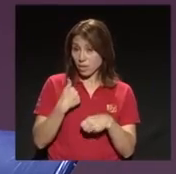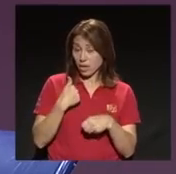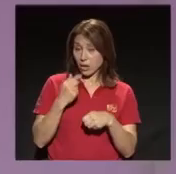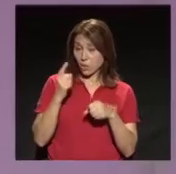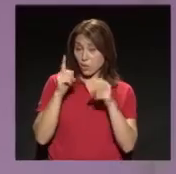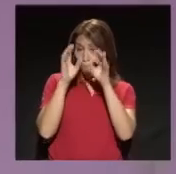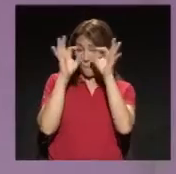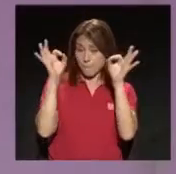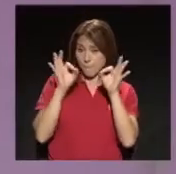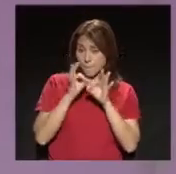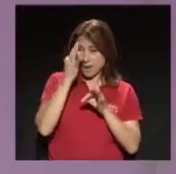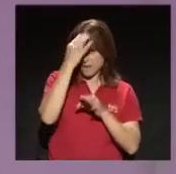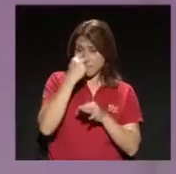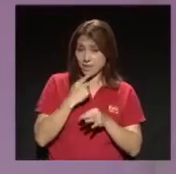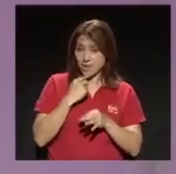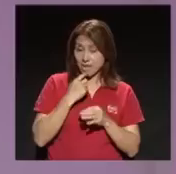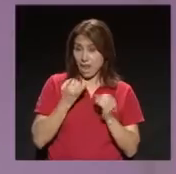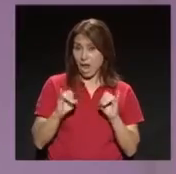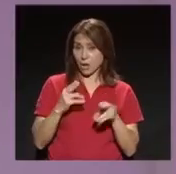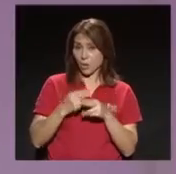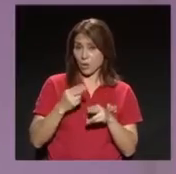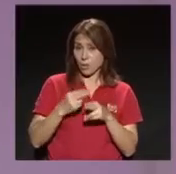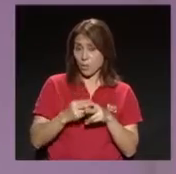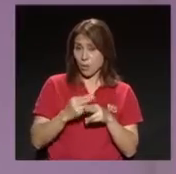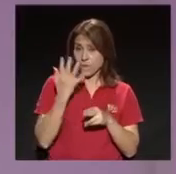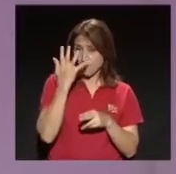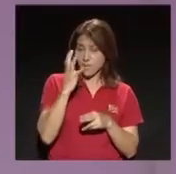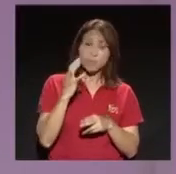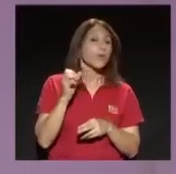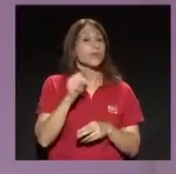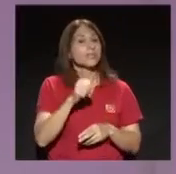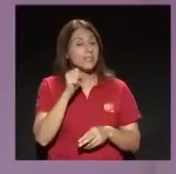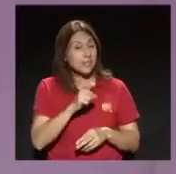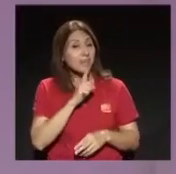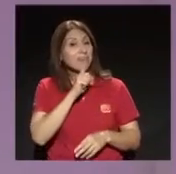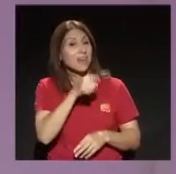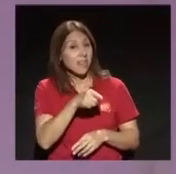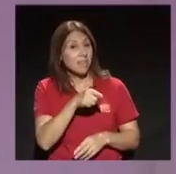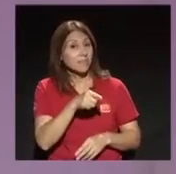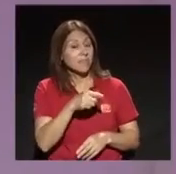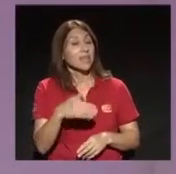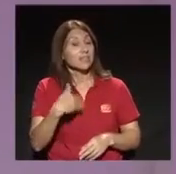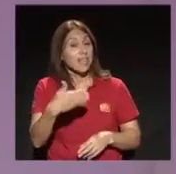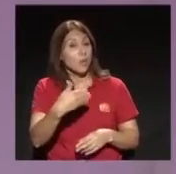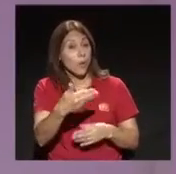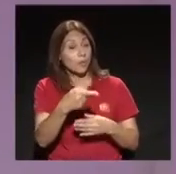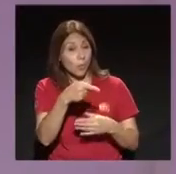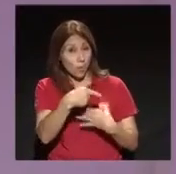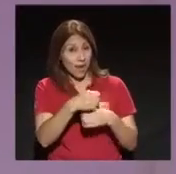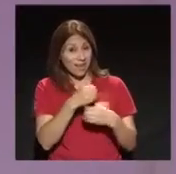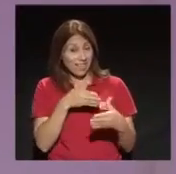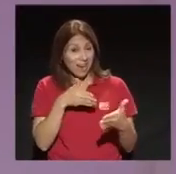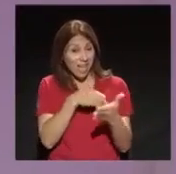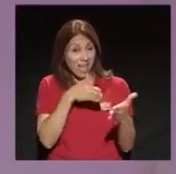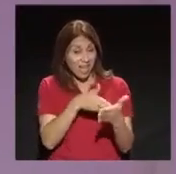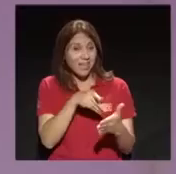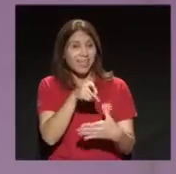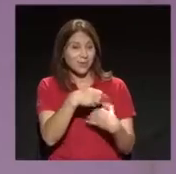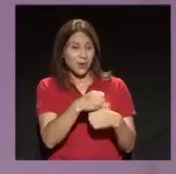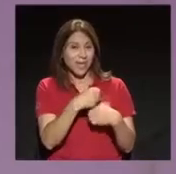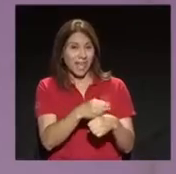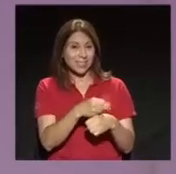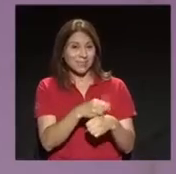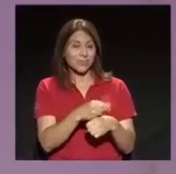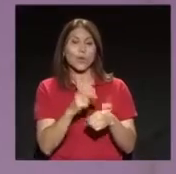en Facebook. Sí, es que en realidad así es como lo hacen, cuando van a hacer daño, se ponen nombres falsos, se ponen, ¿verdad?, un número